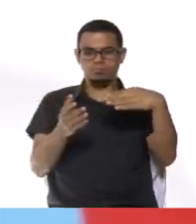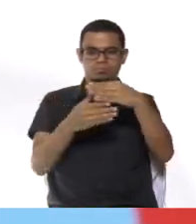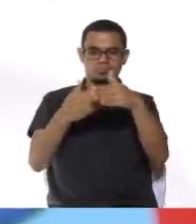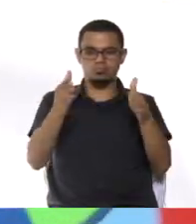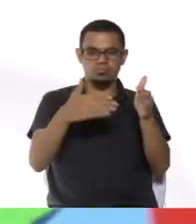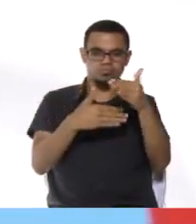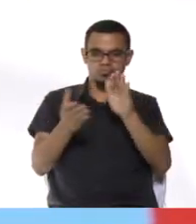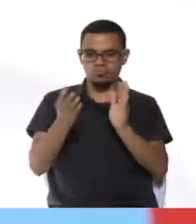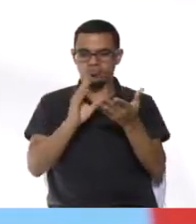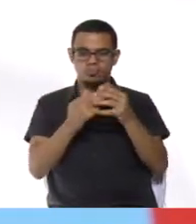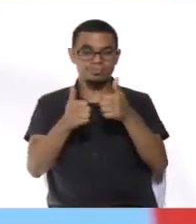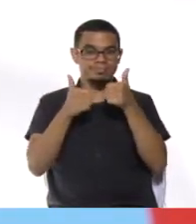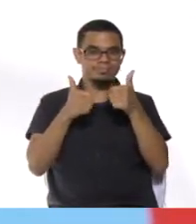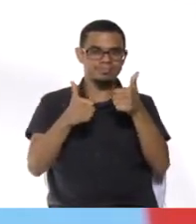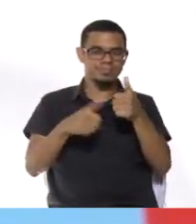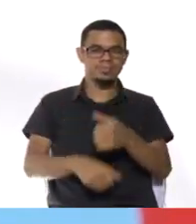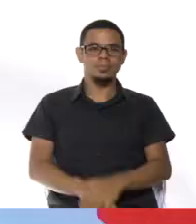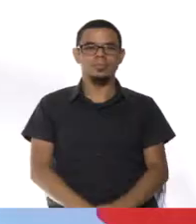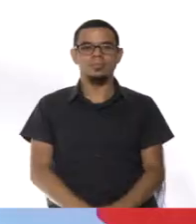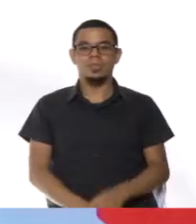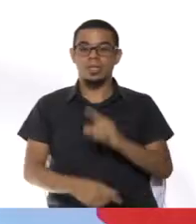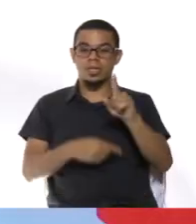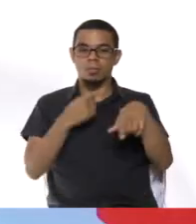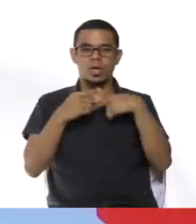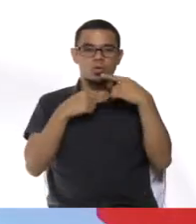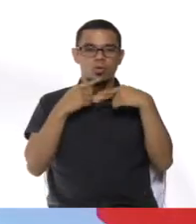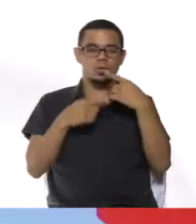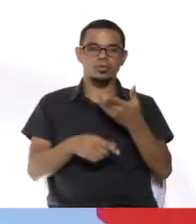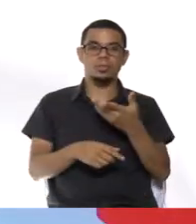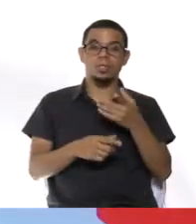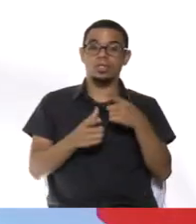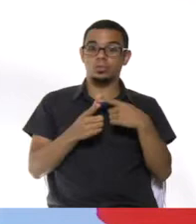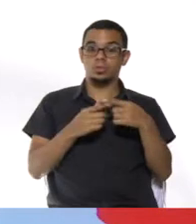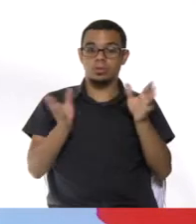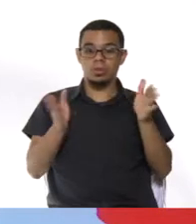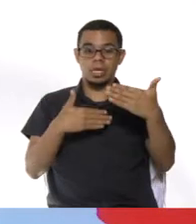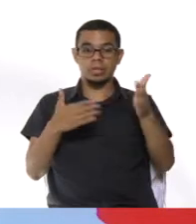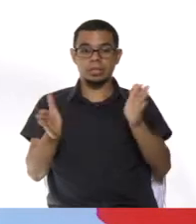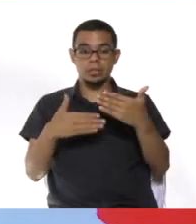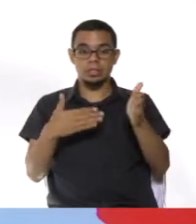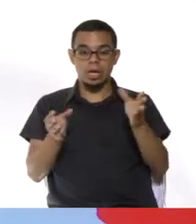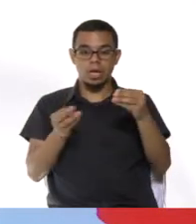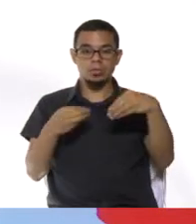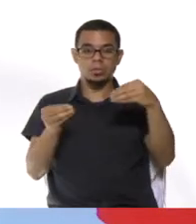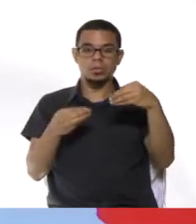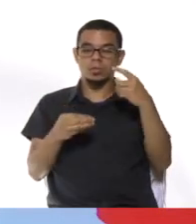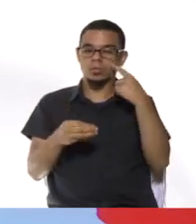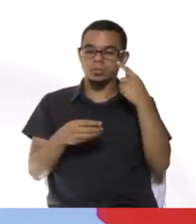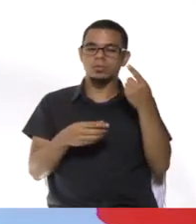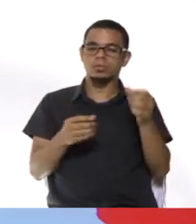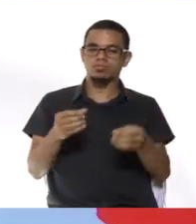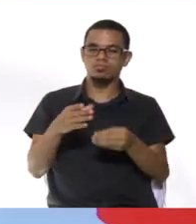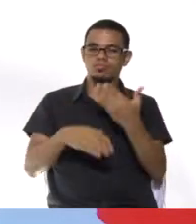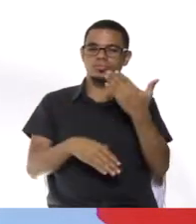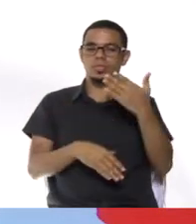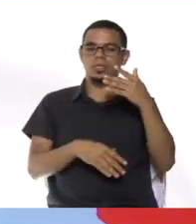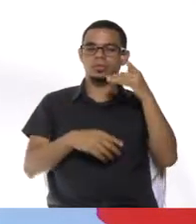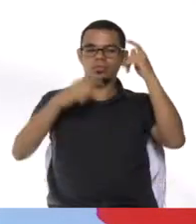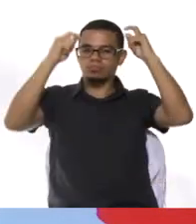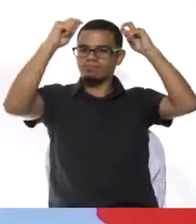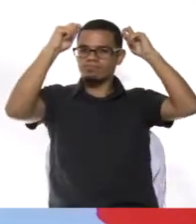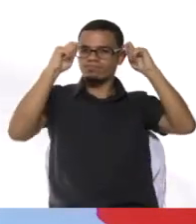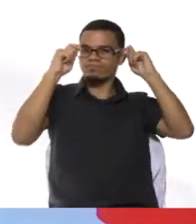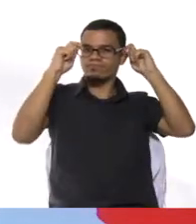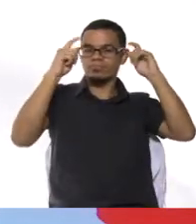pareció? Una caja de cartón y con ella armé un lindo gorro. El niño lo puede decorar como a él